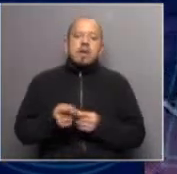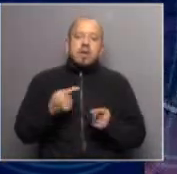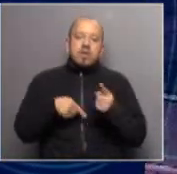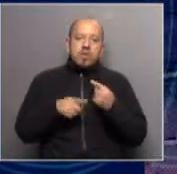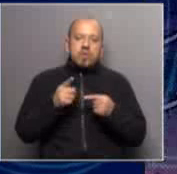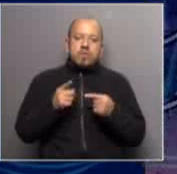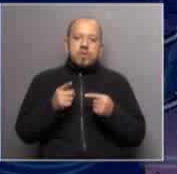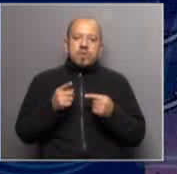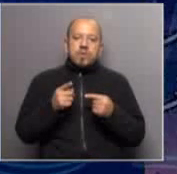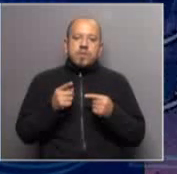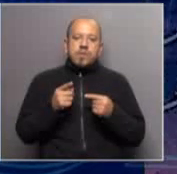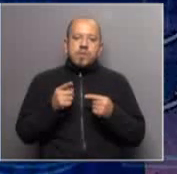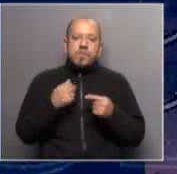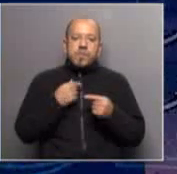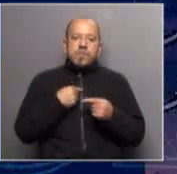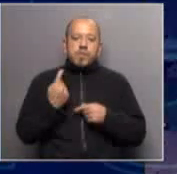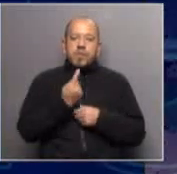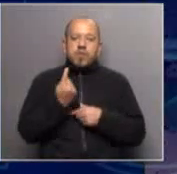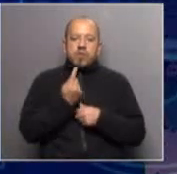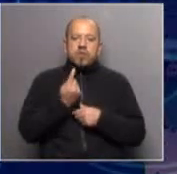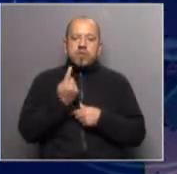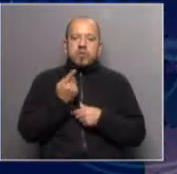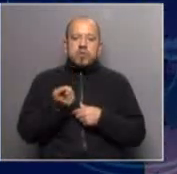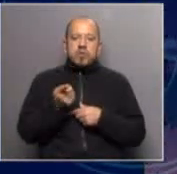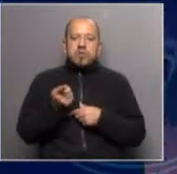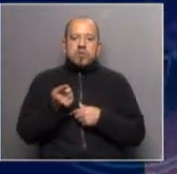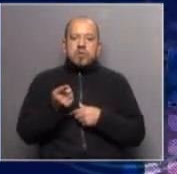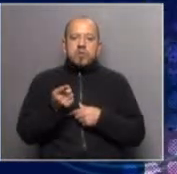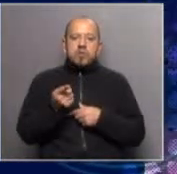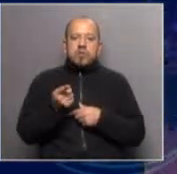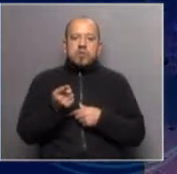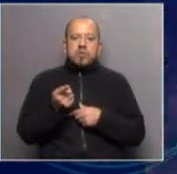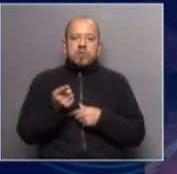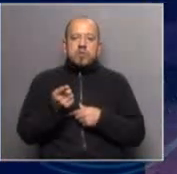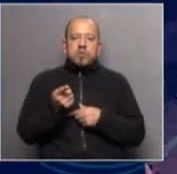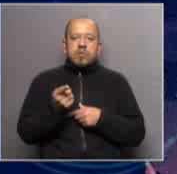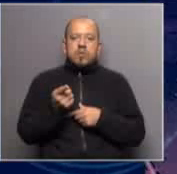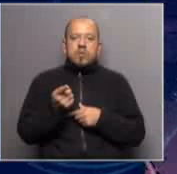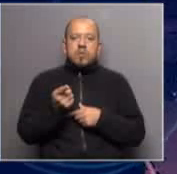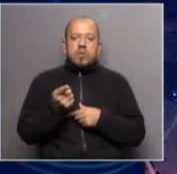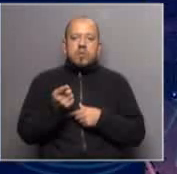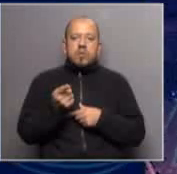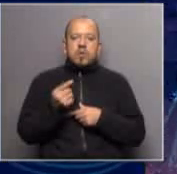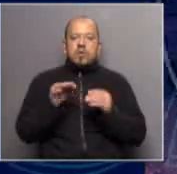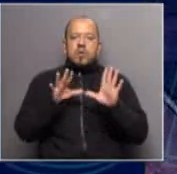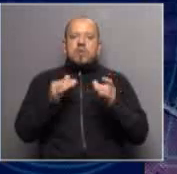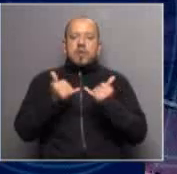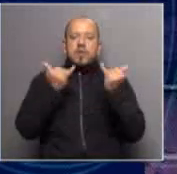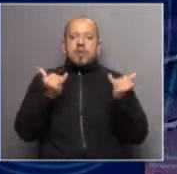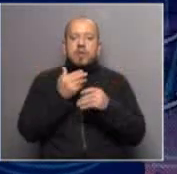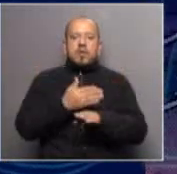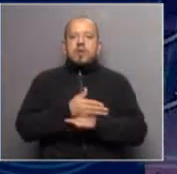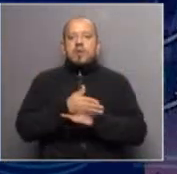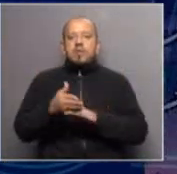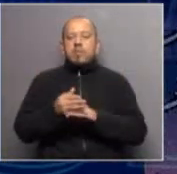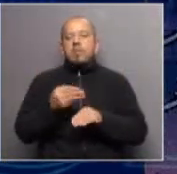Entonces, estaba jugando solo, de hecho, no estaba jugando con gente. Y como eso, como 10 días después, me fui al